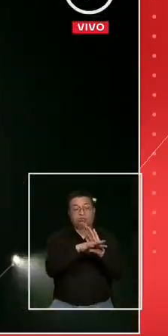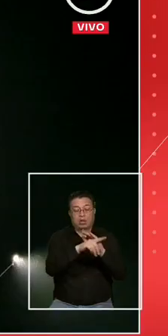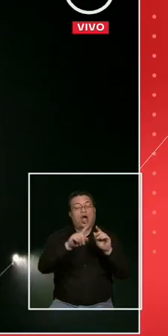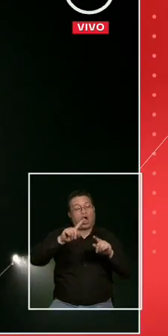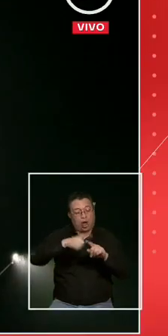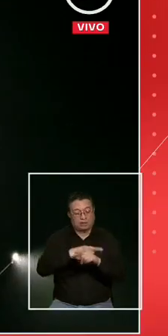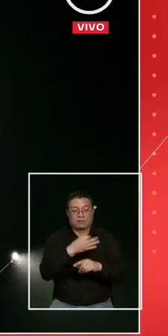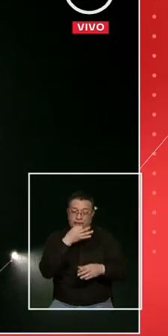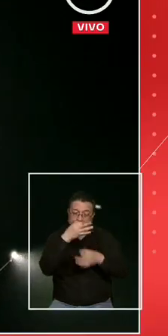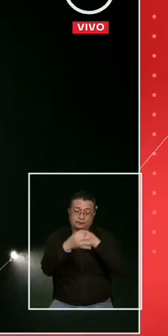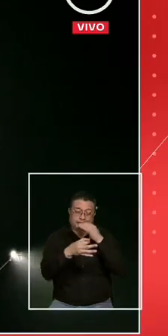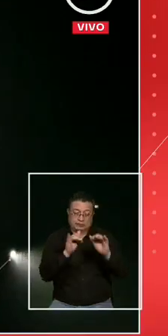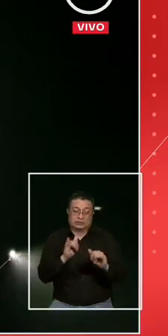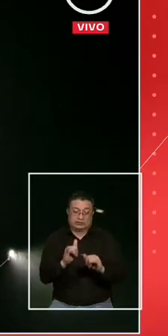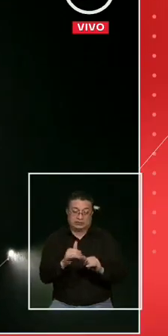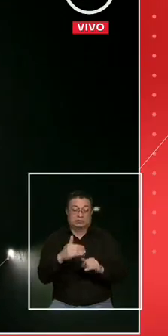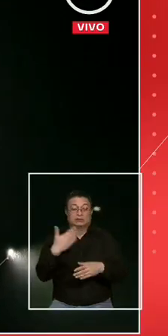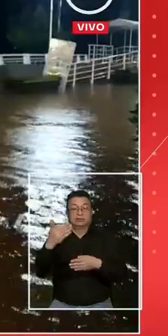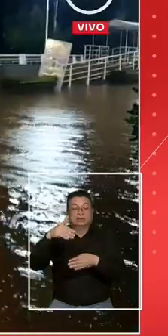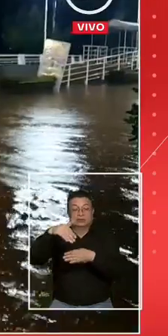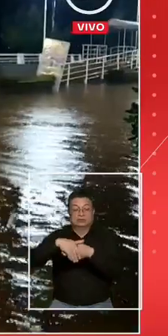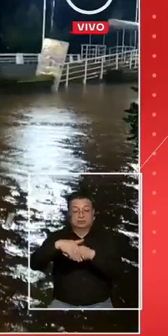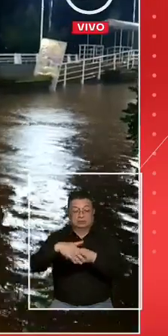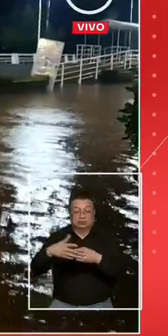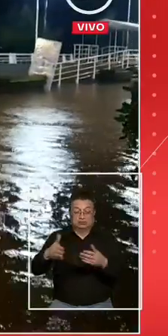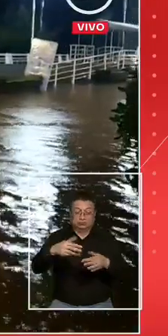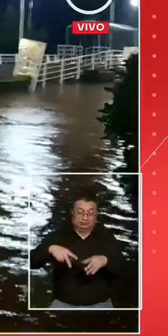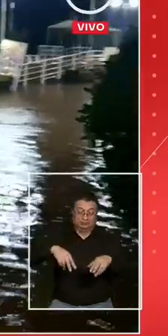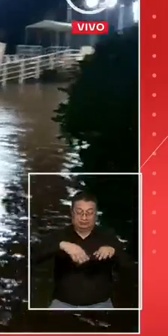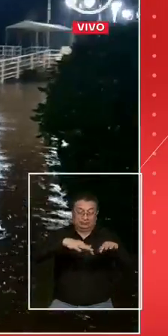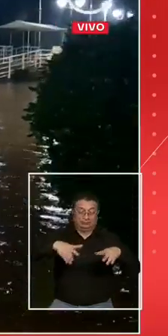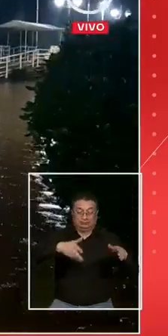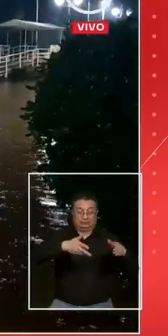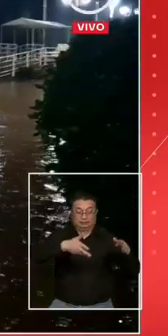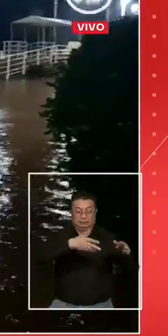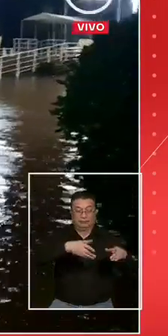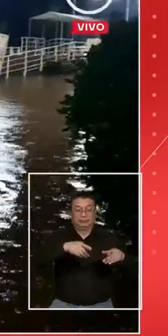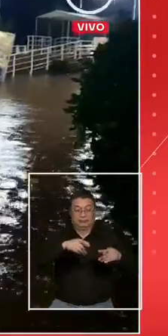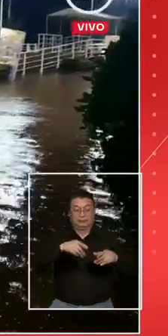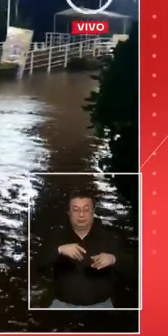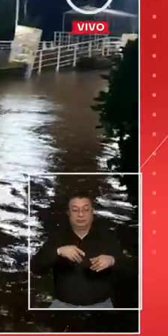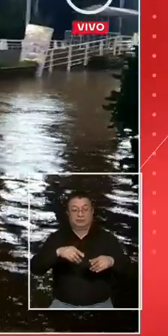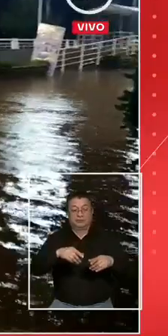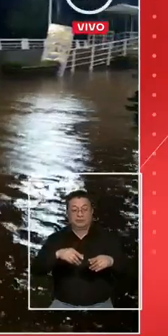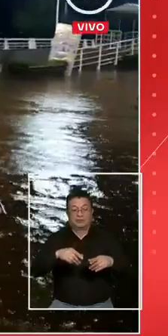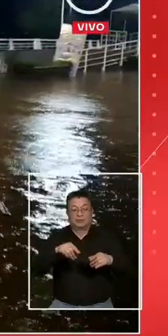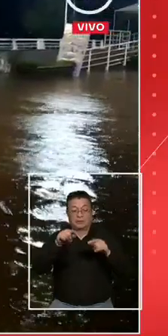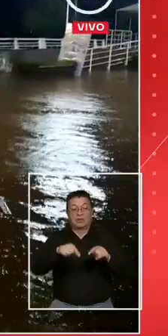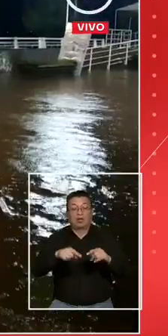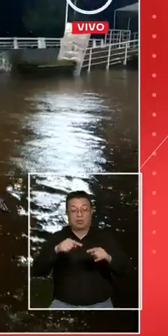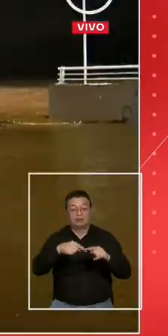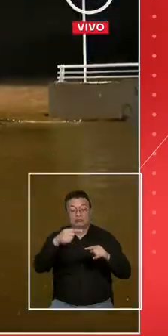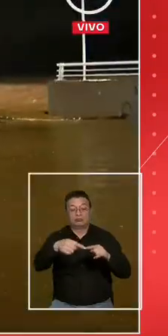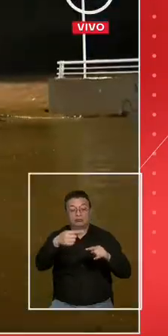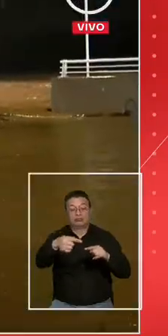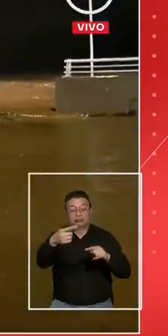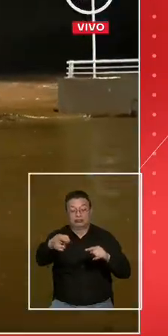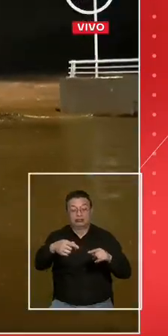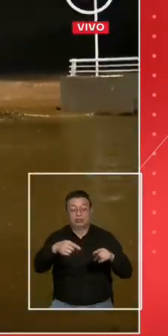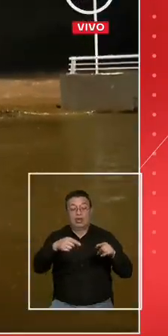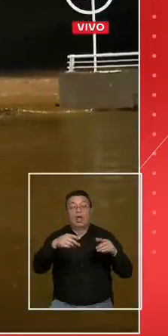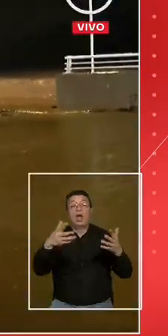conversar con ellos, como le dije anteriormente, en la tarde. En la tarde se... Acá estamos en la derecha. Llegaron puerta por puerta. Sí, acá estamos en la